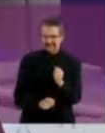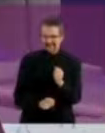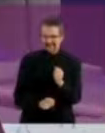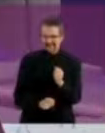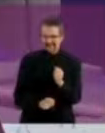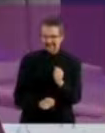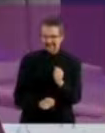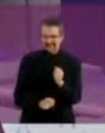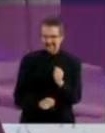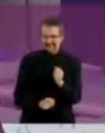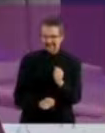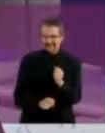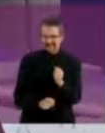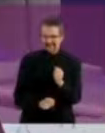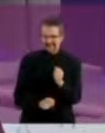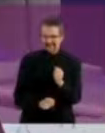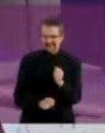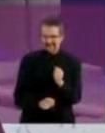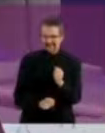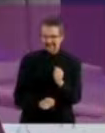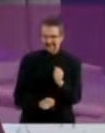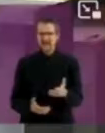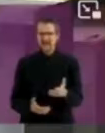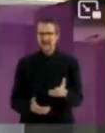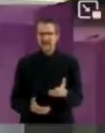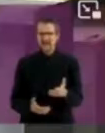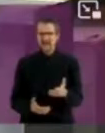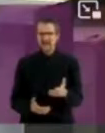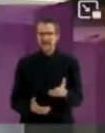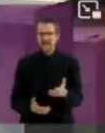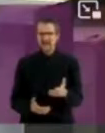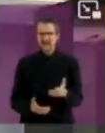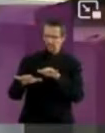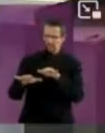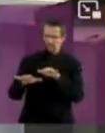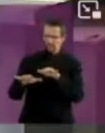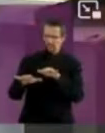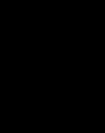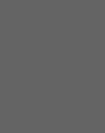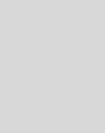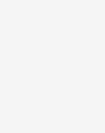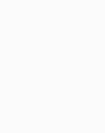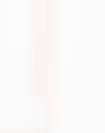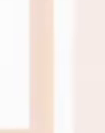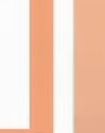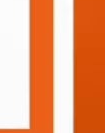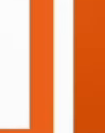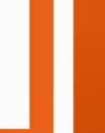Gracias, candidata Xochitl Gálvez. Candidato Máynez. Para responder el tema del modelo educativo,